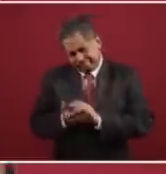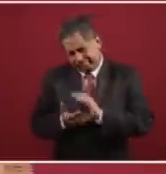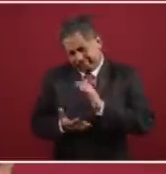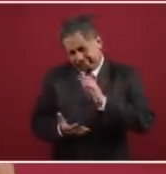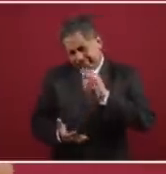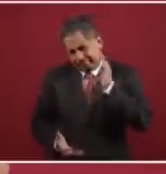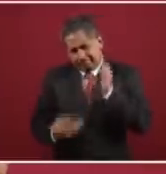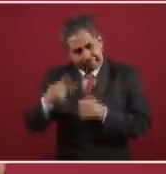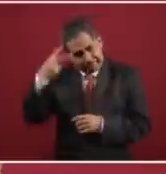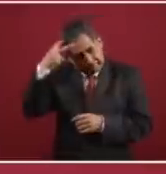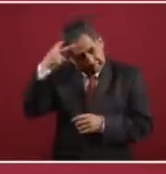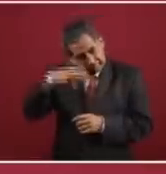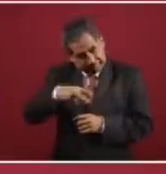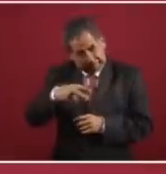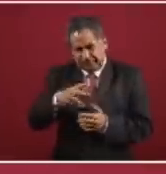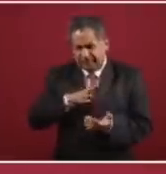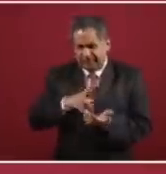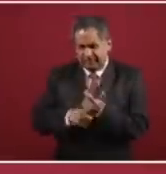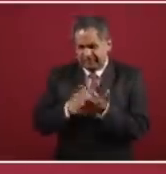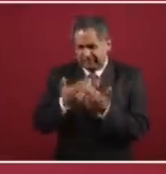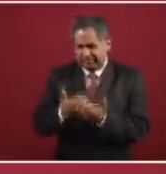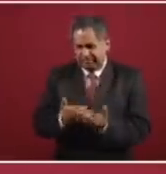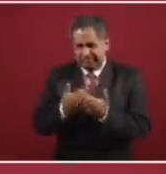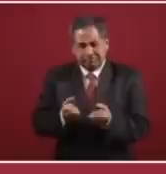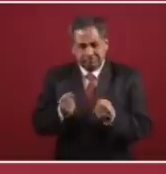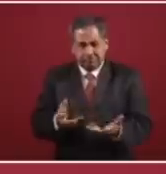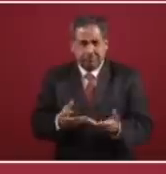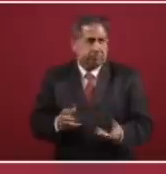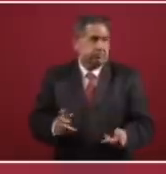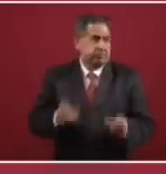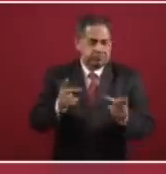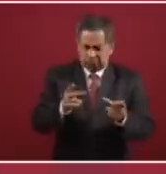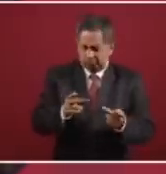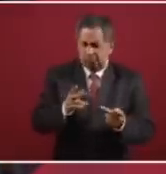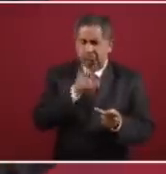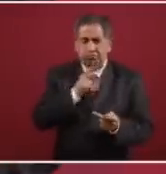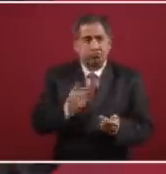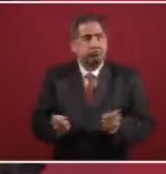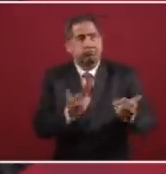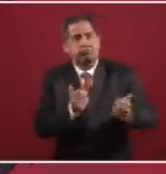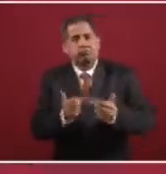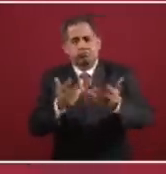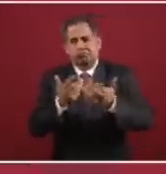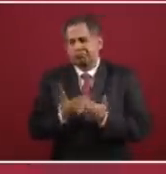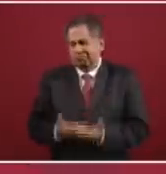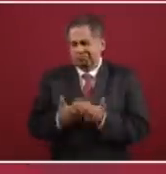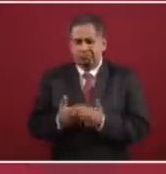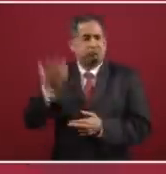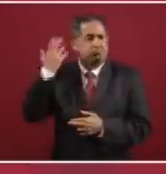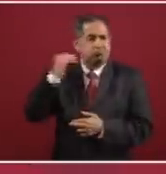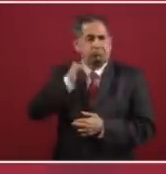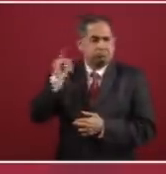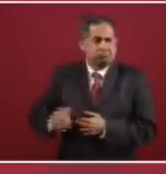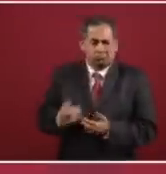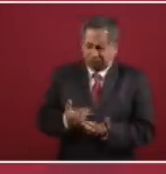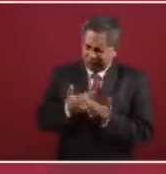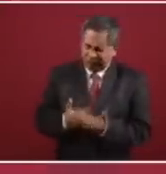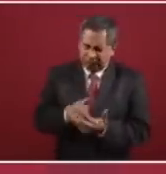a México por concepto de la venta de petróleo al extranjero como nunca,